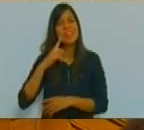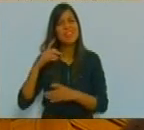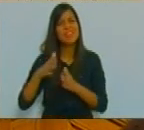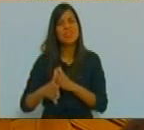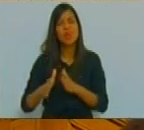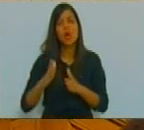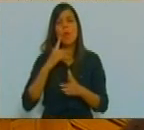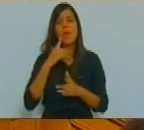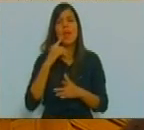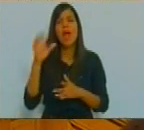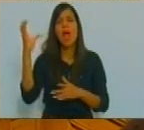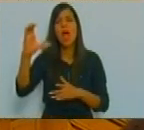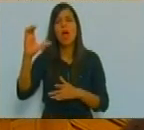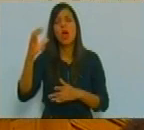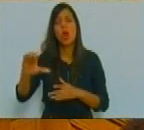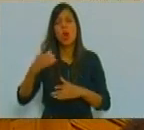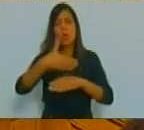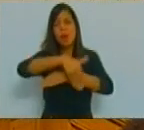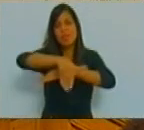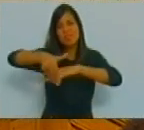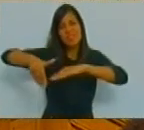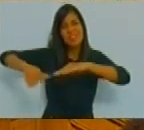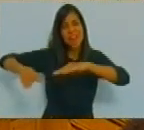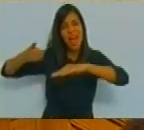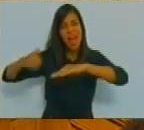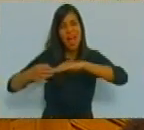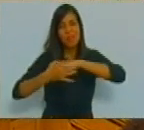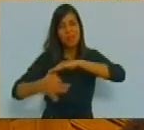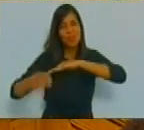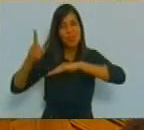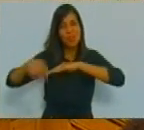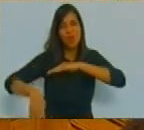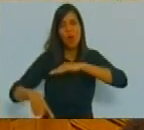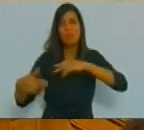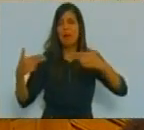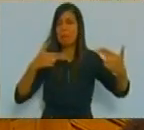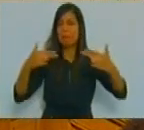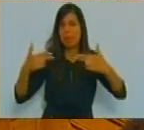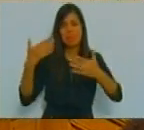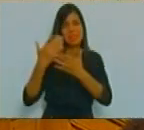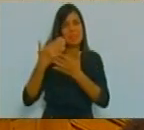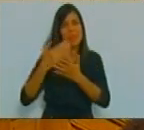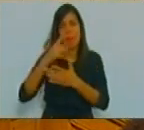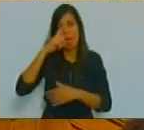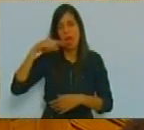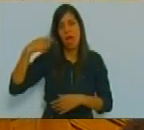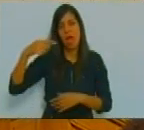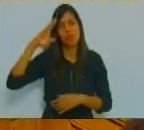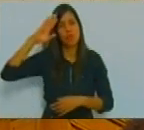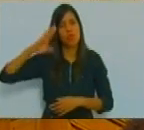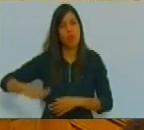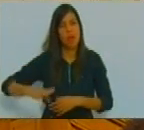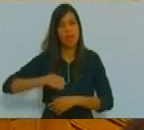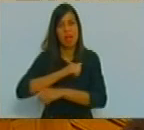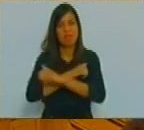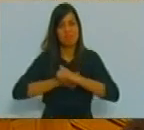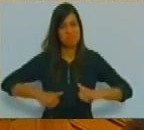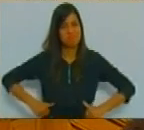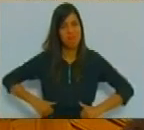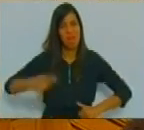que se hace todos los años se matan unos a otros entre policías entre la guardia nacional entre